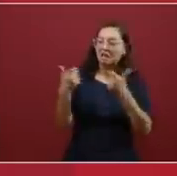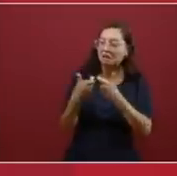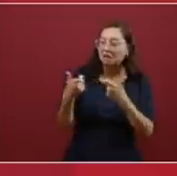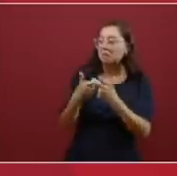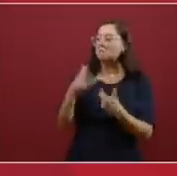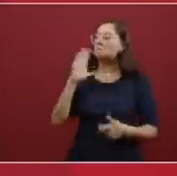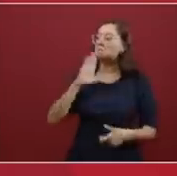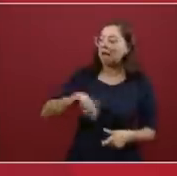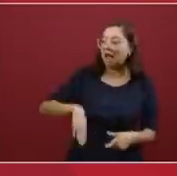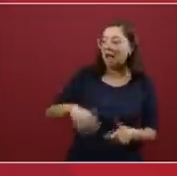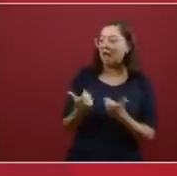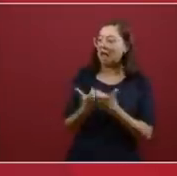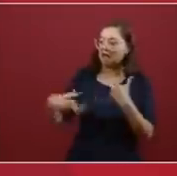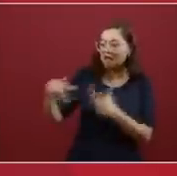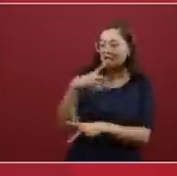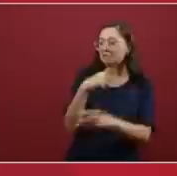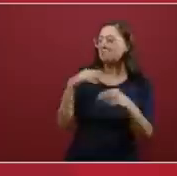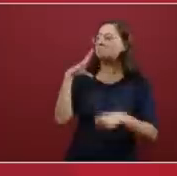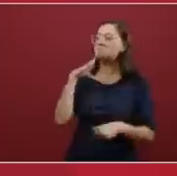economía, de